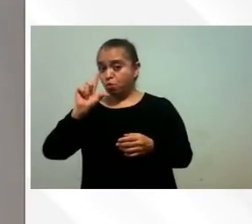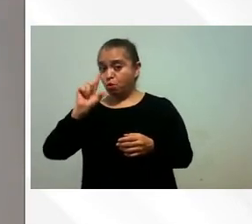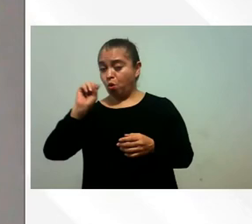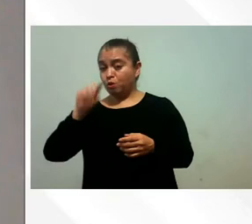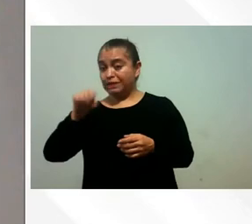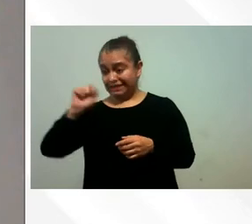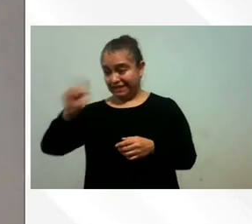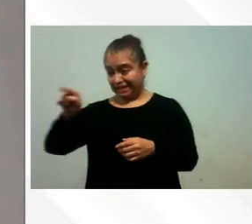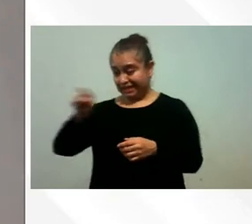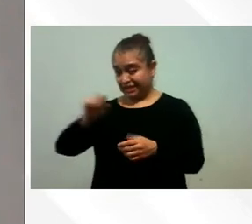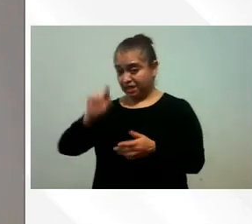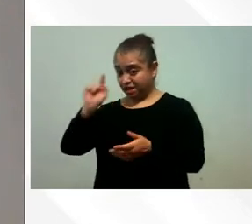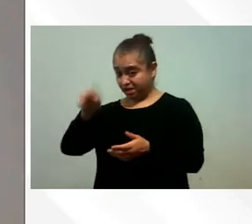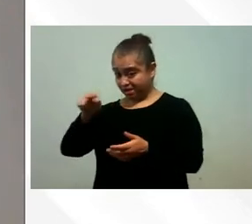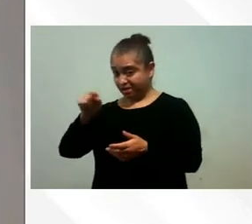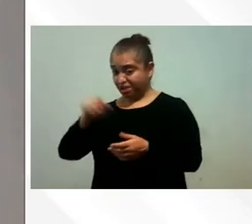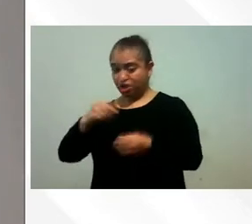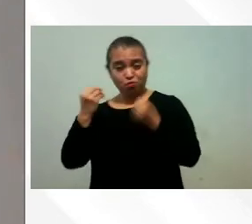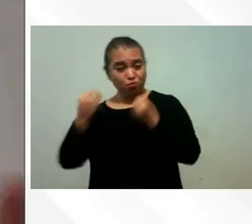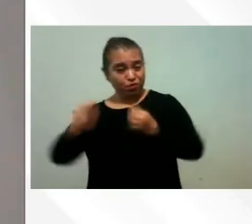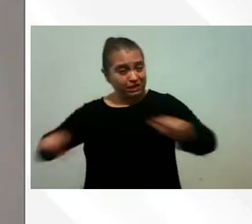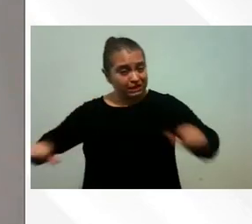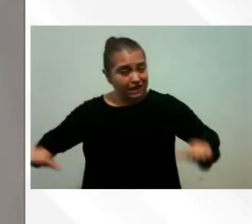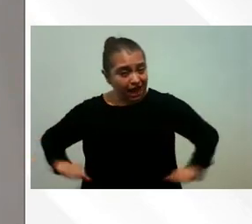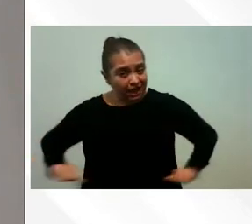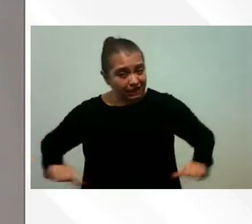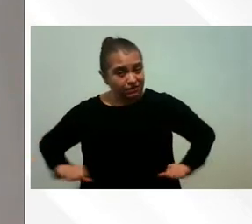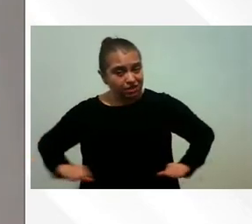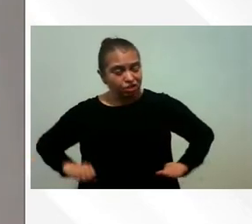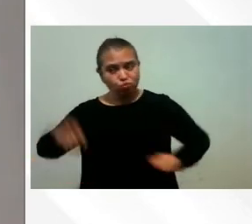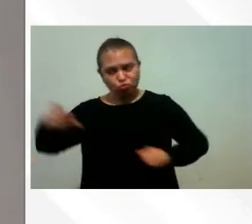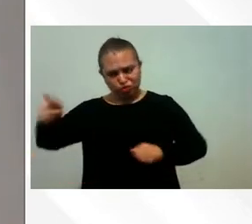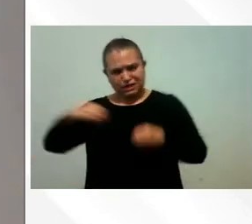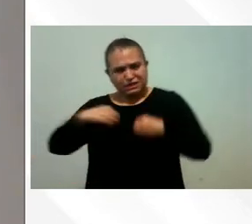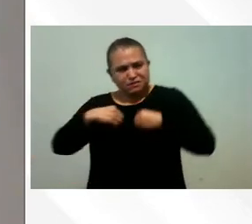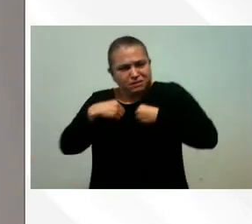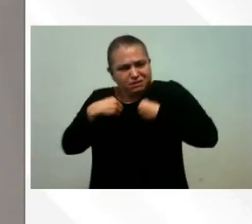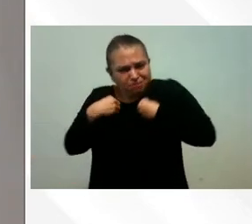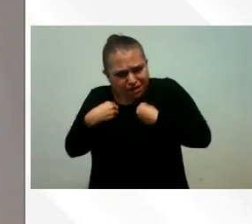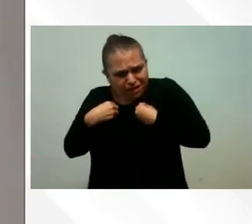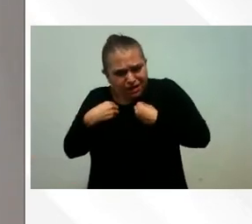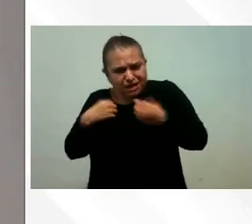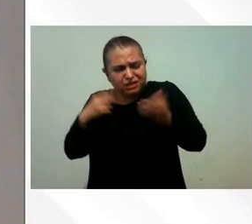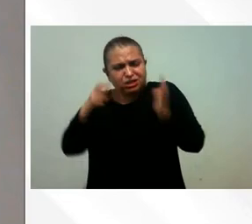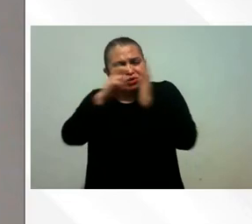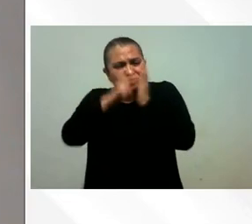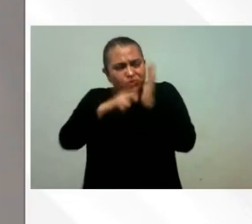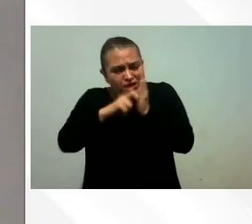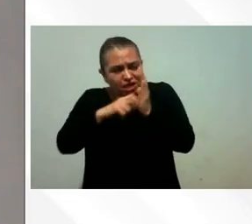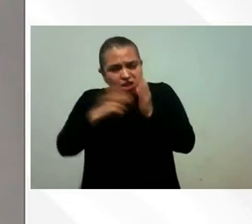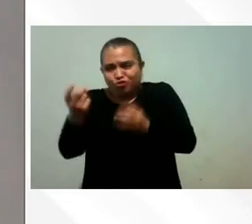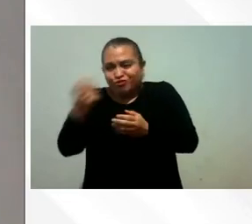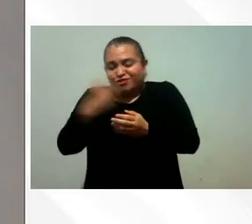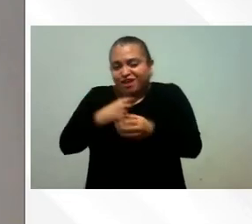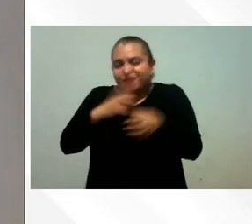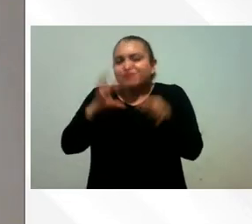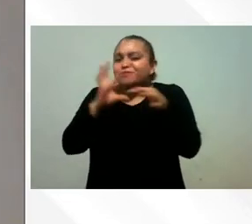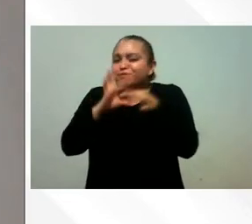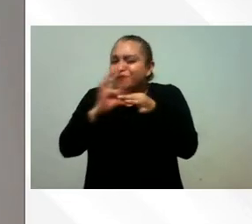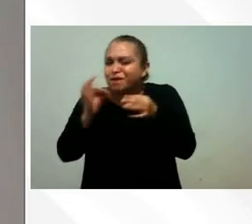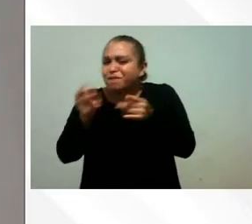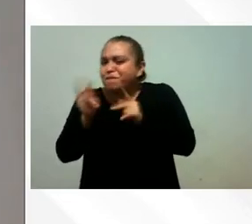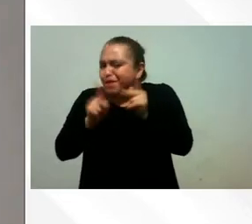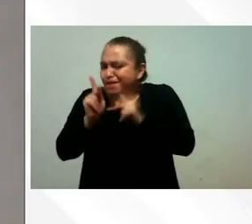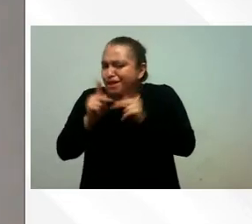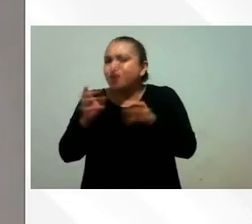a que las vivan, a que las adapten y que nos cuenten un poco cómo les está yendo, ¿no? Y bueno, pues en el